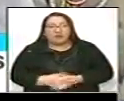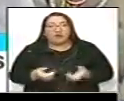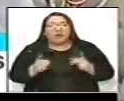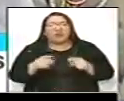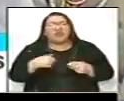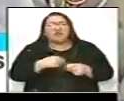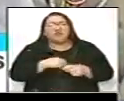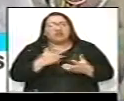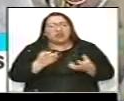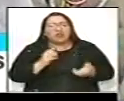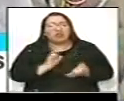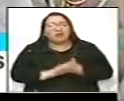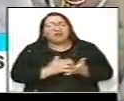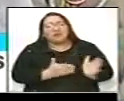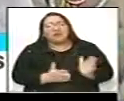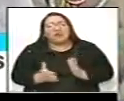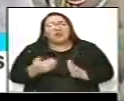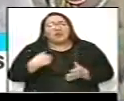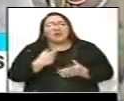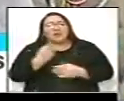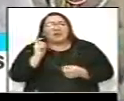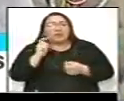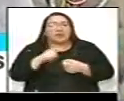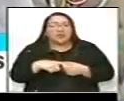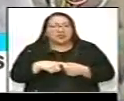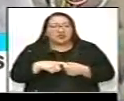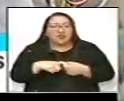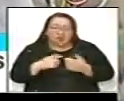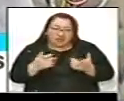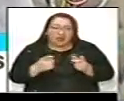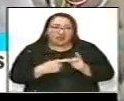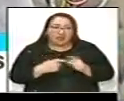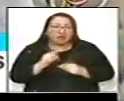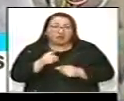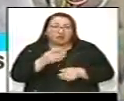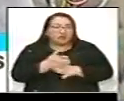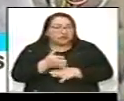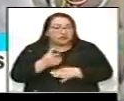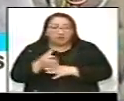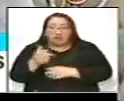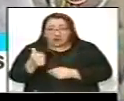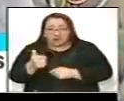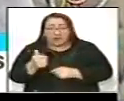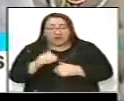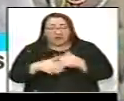exigimos participar? Estamos planteando, por eso ustedes han insistido muy bien